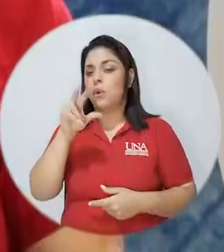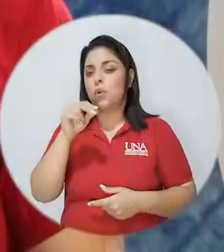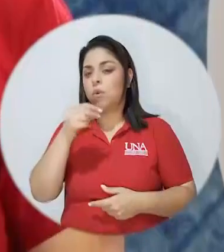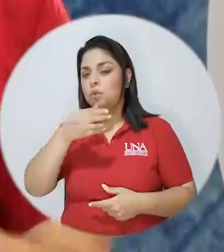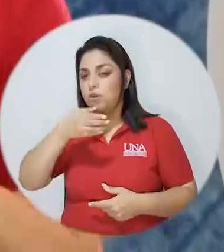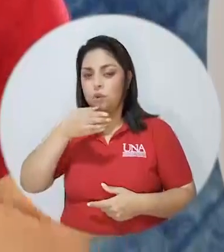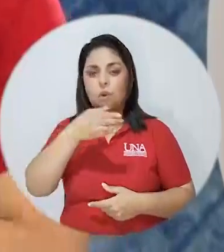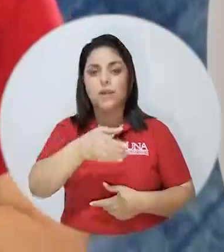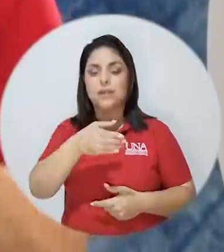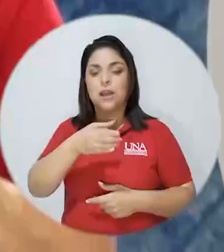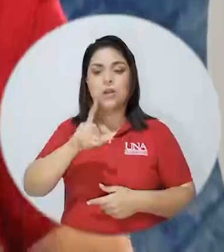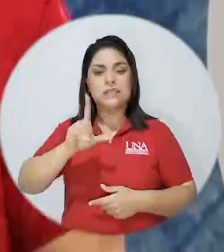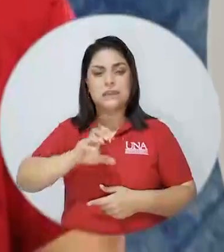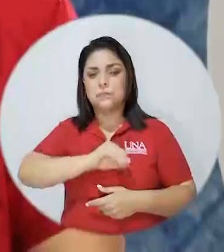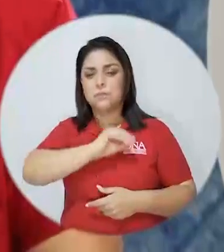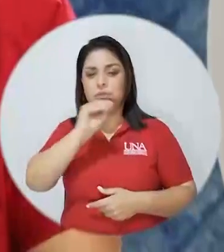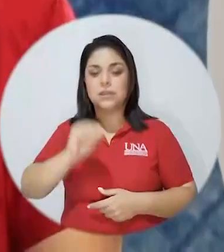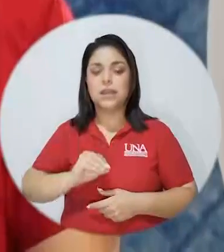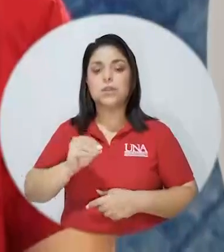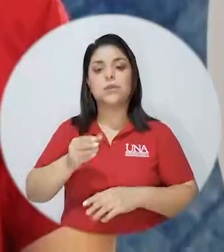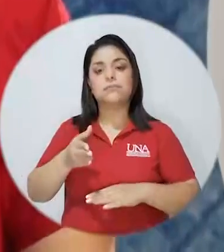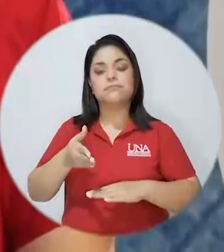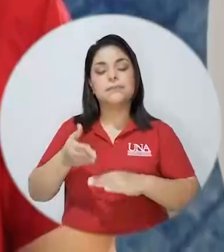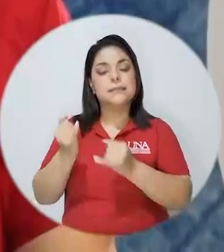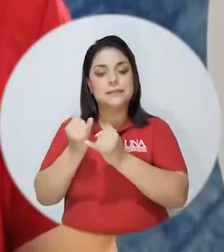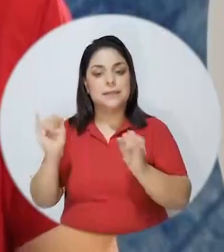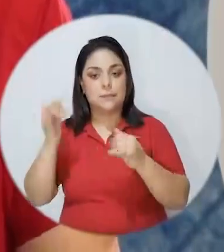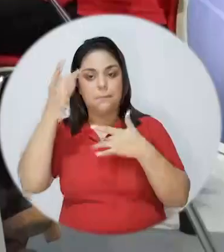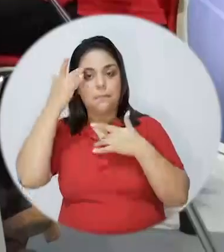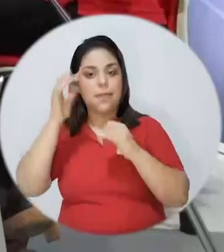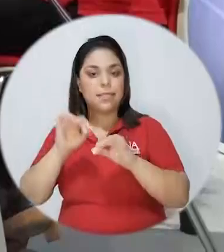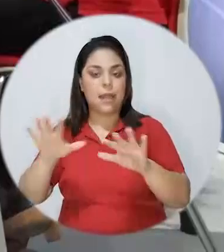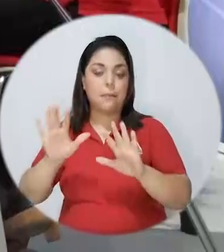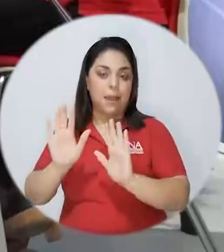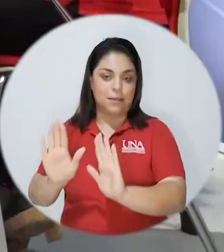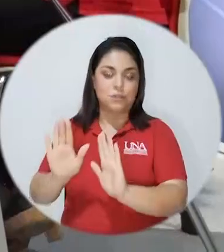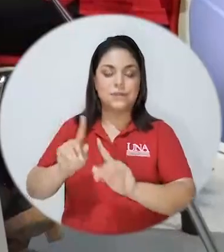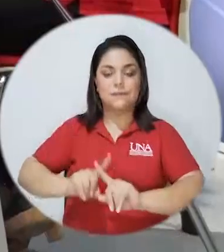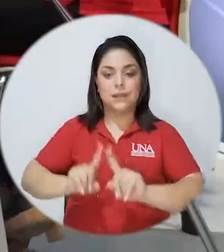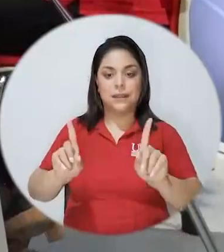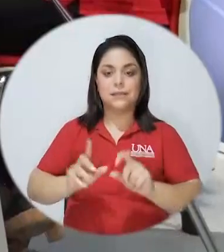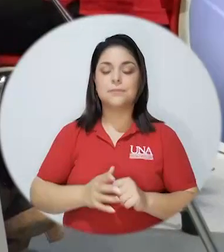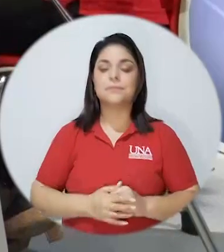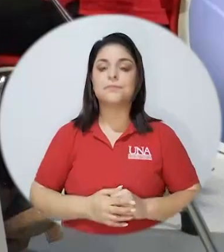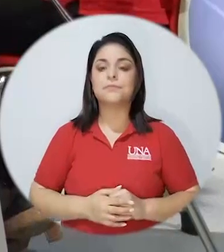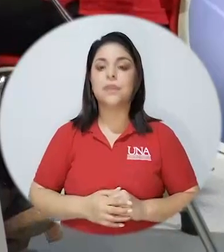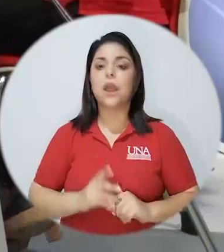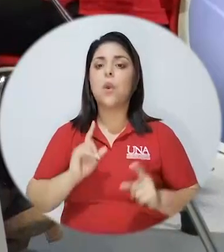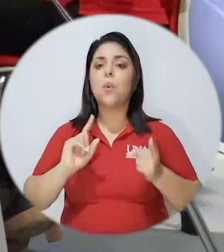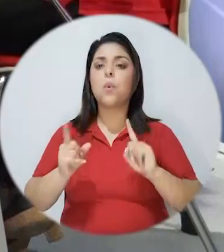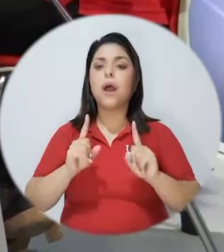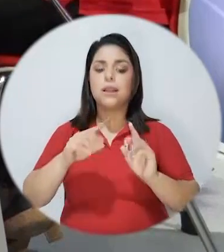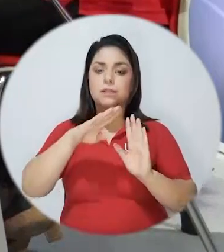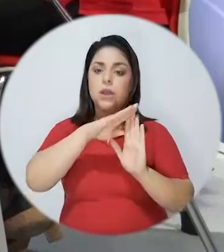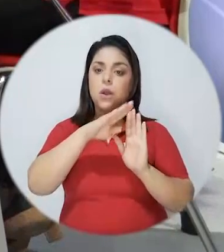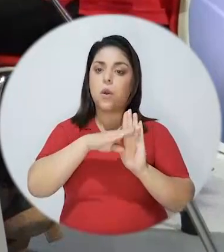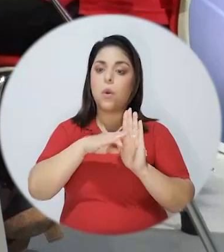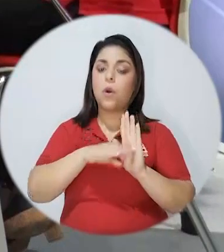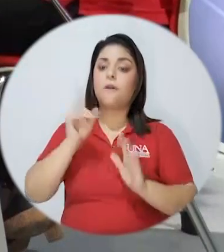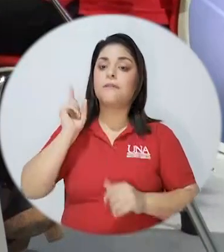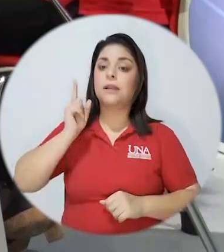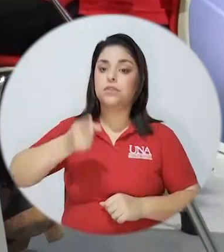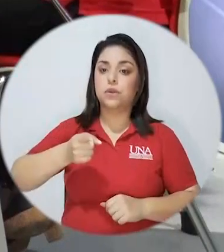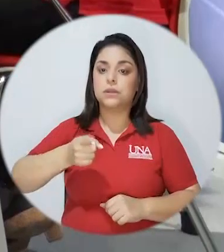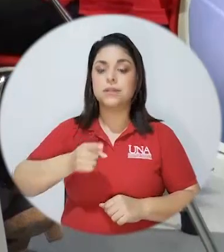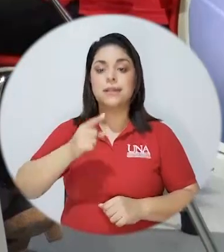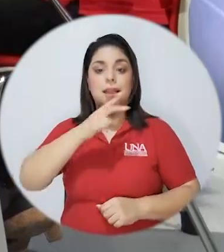recomendáramos antes de pandemia, que es otro escenario. ¿Verdad? ¿Cuáles son las obligaciones del patrono en